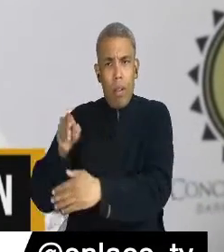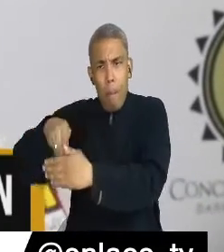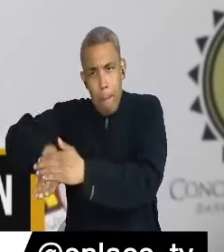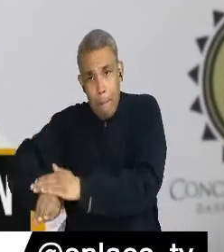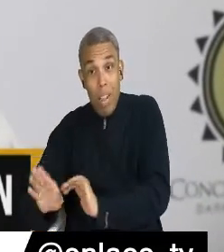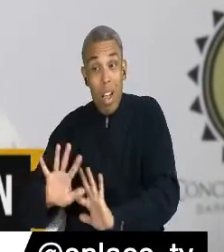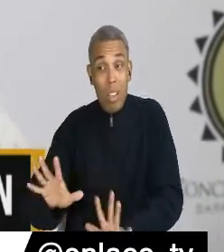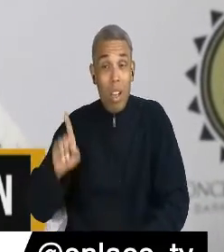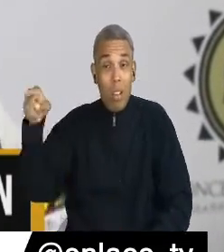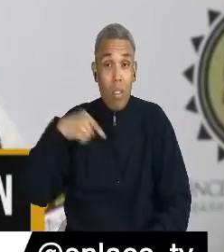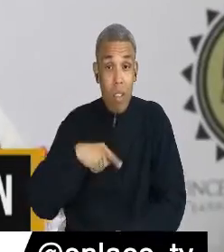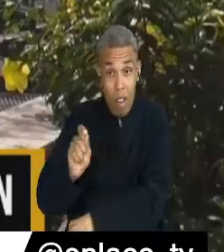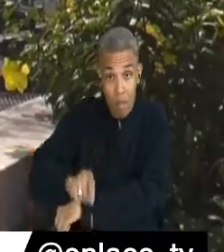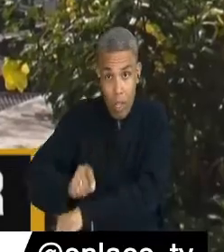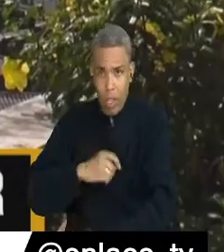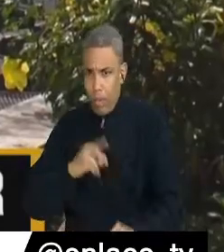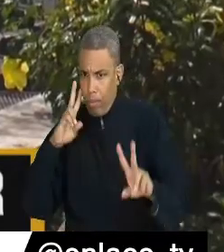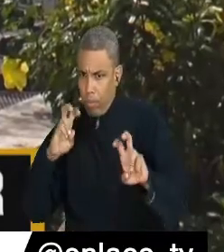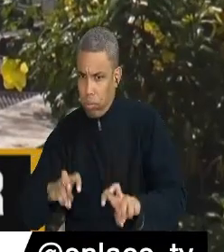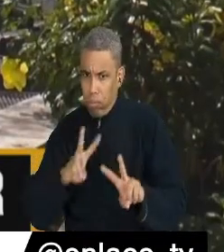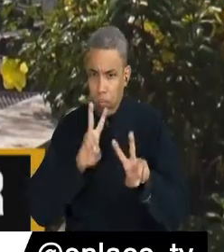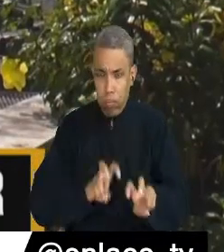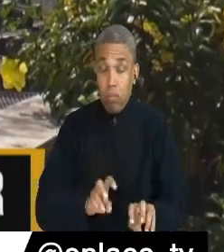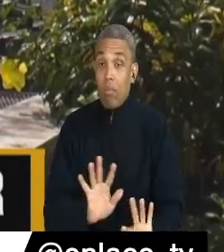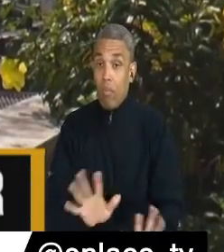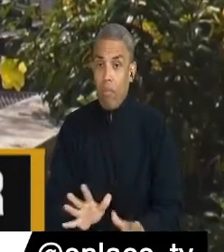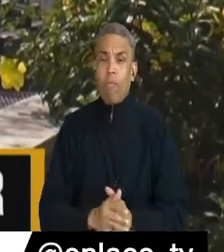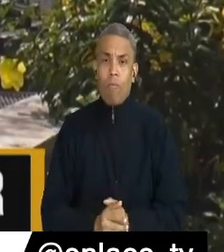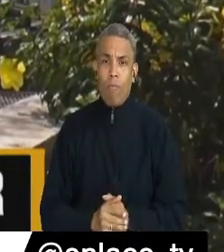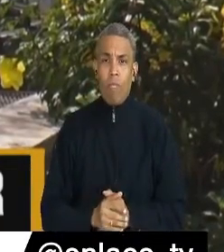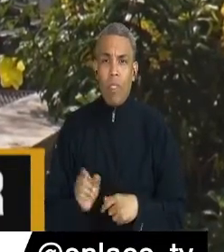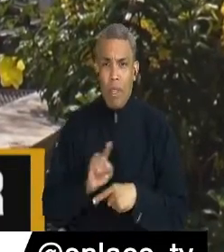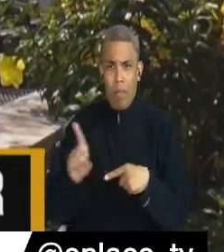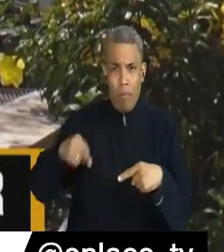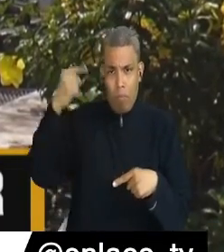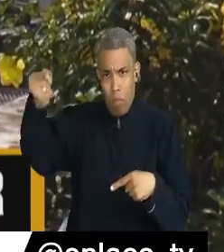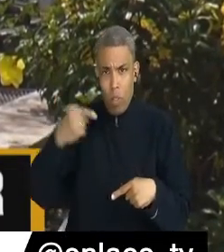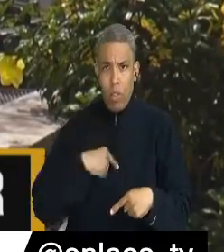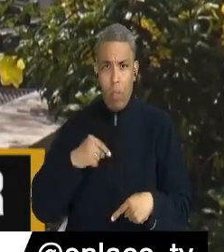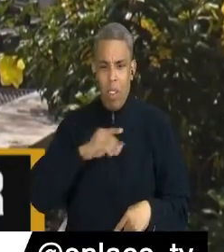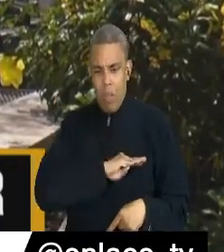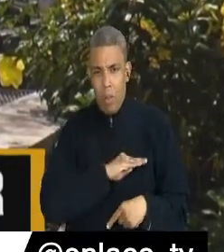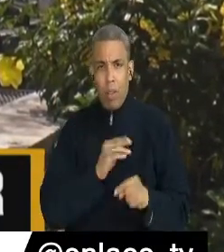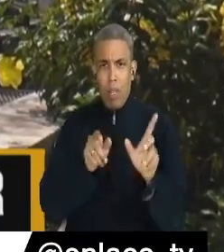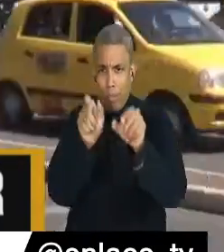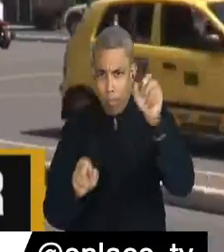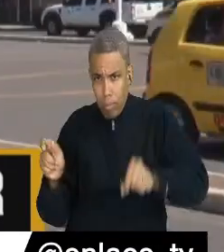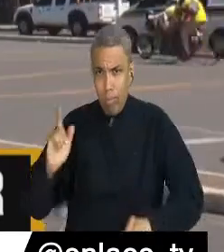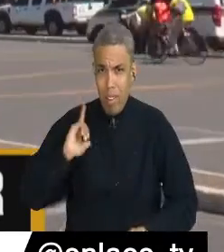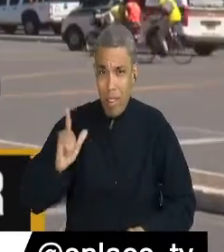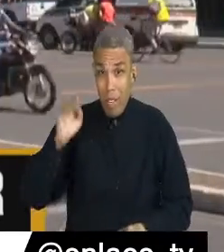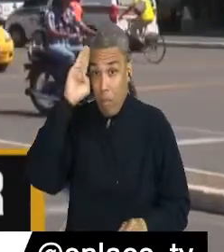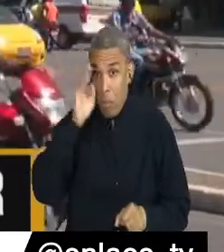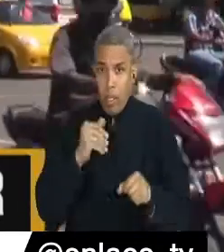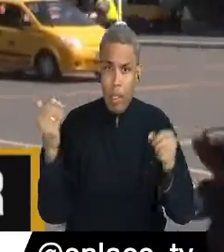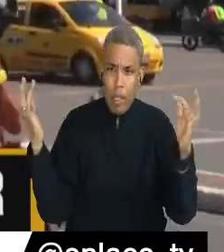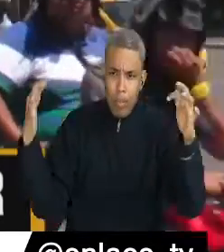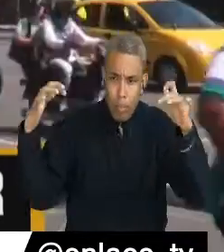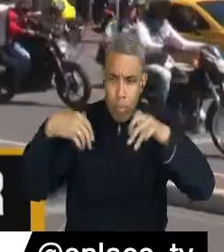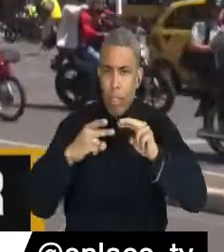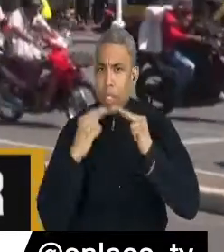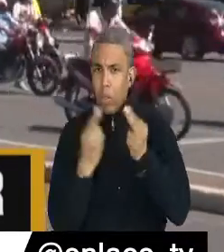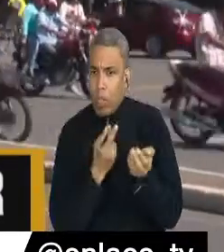correspondiente del caso la próxima semana se realizará un encuentro entre gobiernos líderes y policía para establecer alternativas